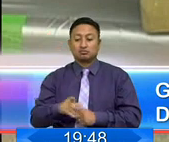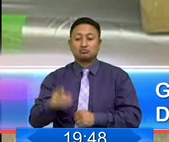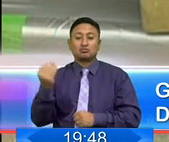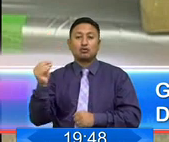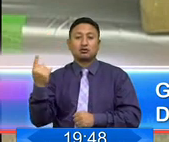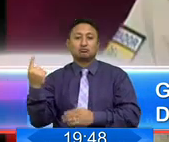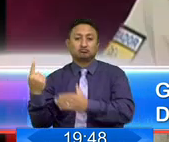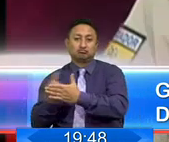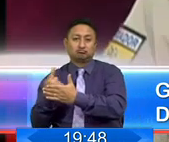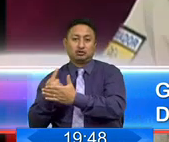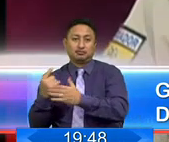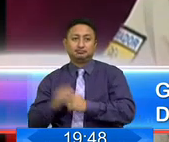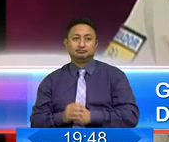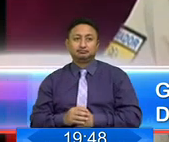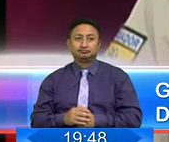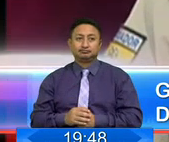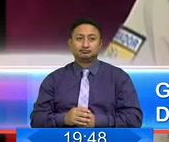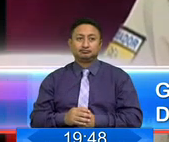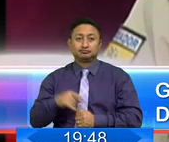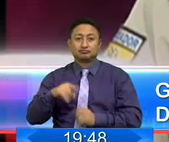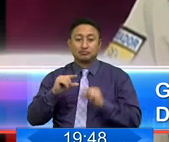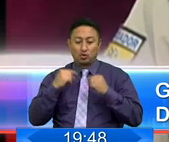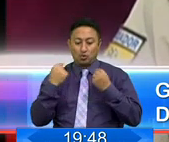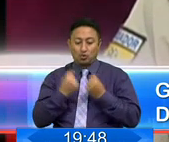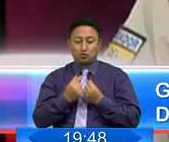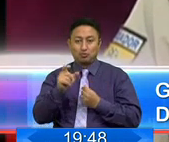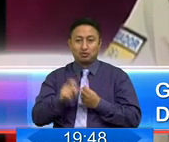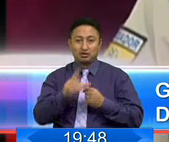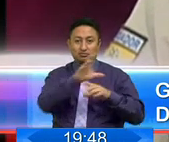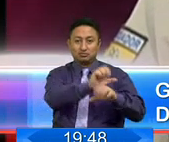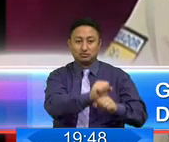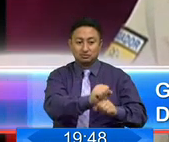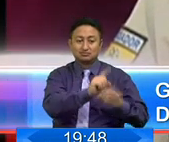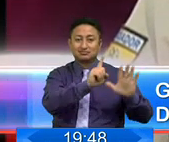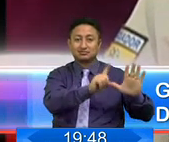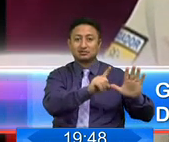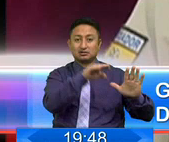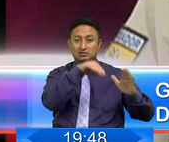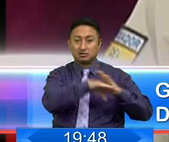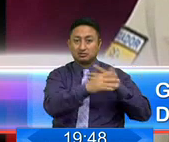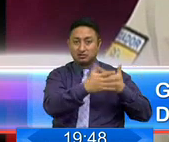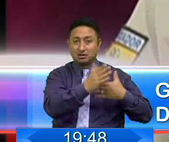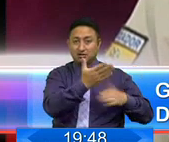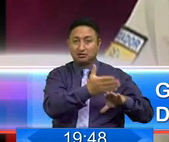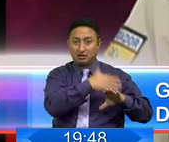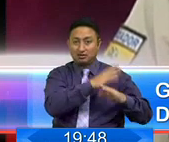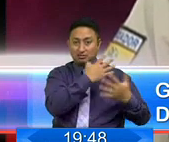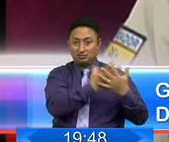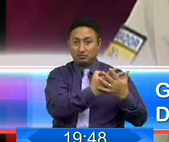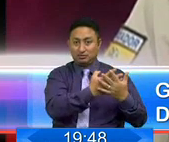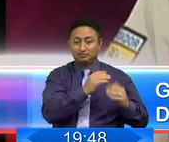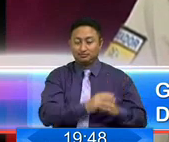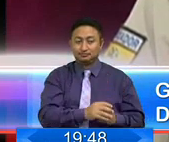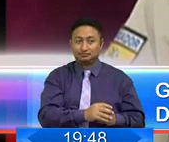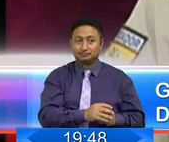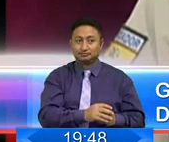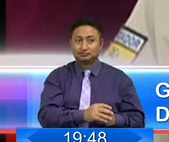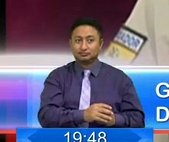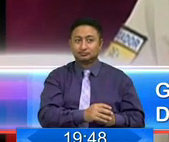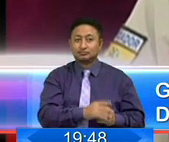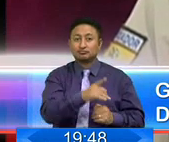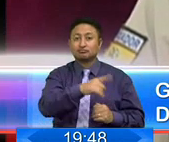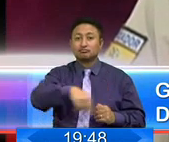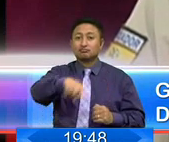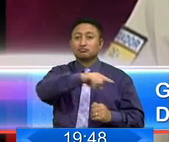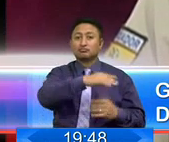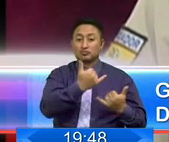aislado. De este grupo de detenidos, 6 cuentan con antecedentes personales. Todos estos detenidos